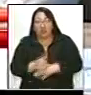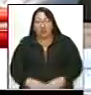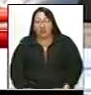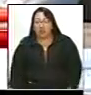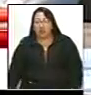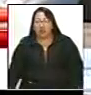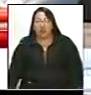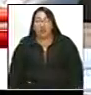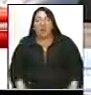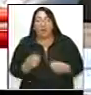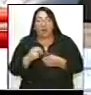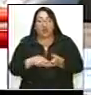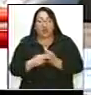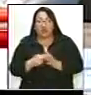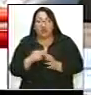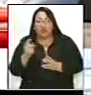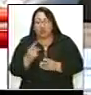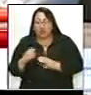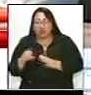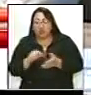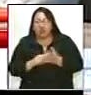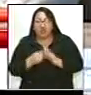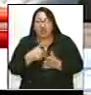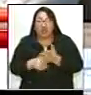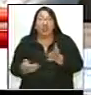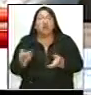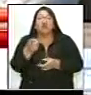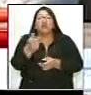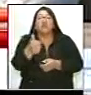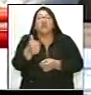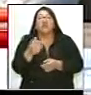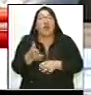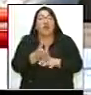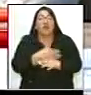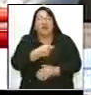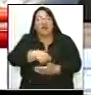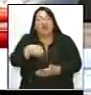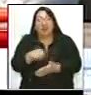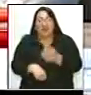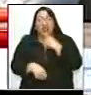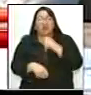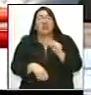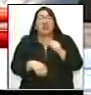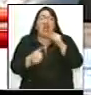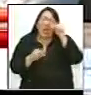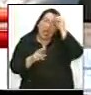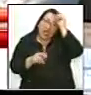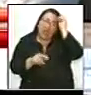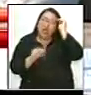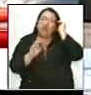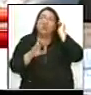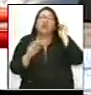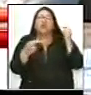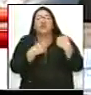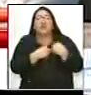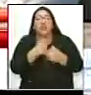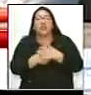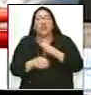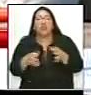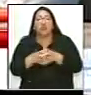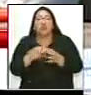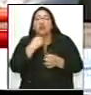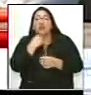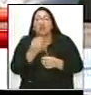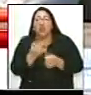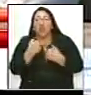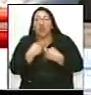Porque simple y llanamente habían cartas que ustedes mismos habían firmado diciendo que Arana era su representante en portavoces.